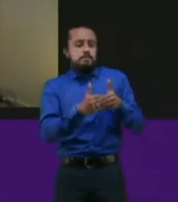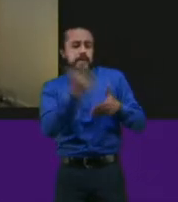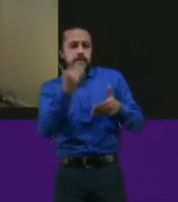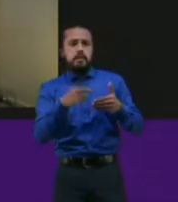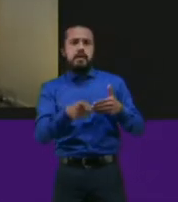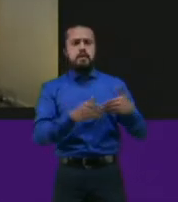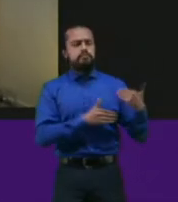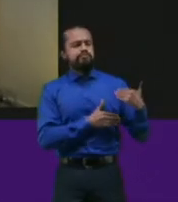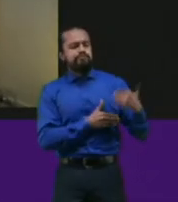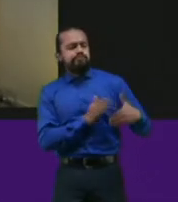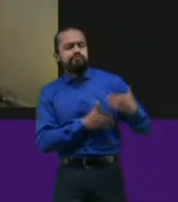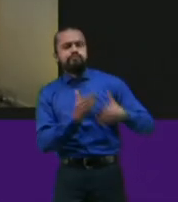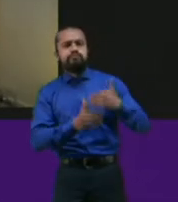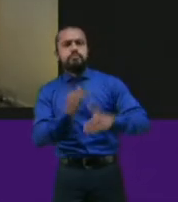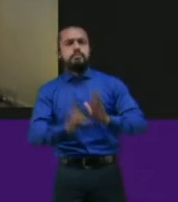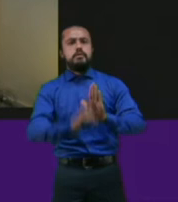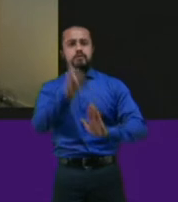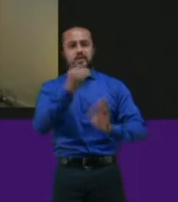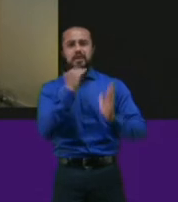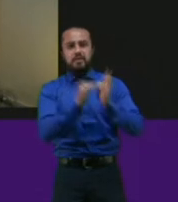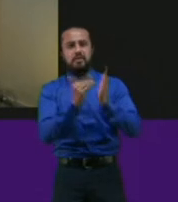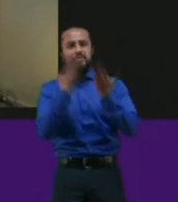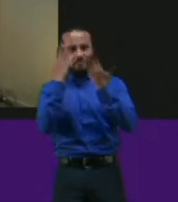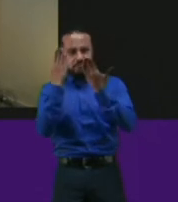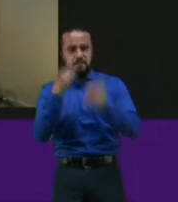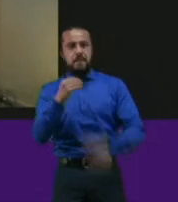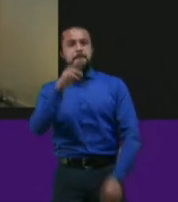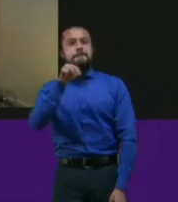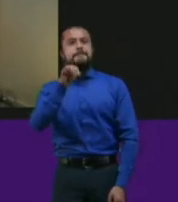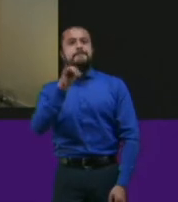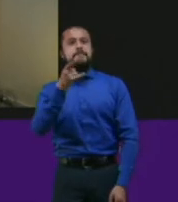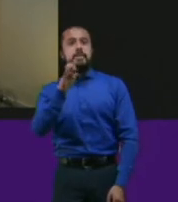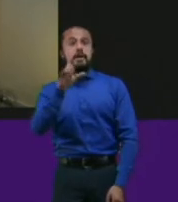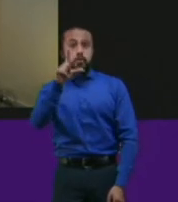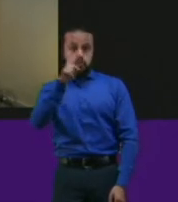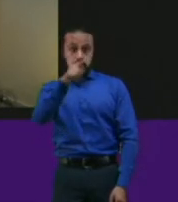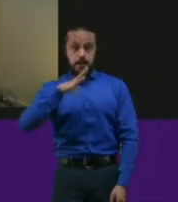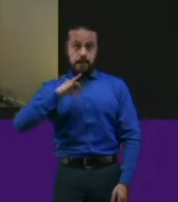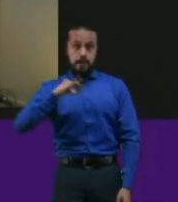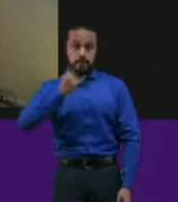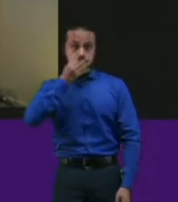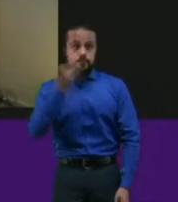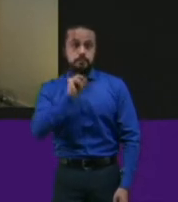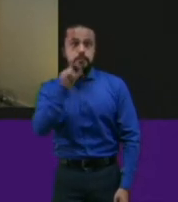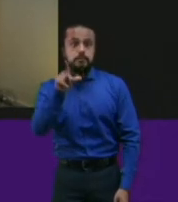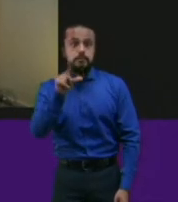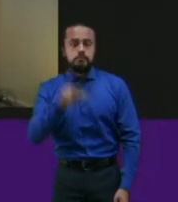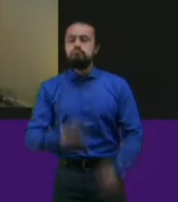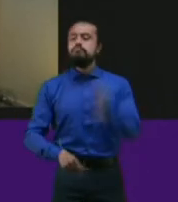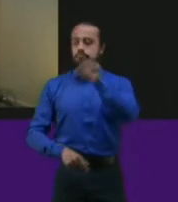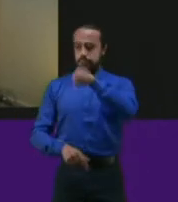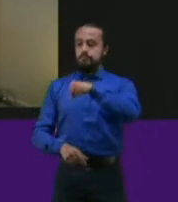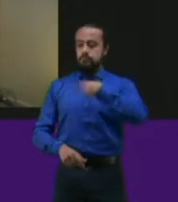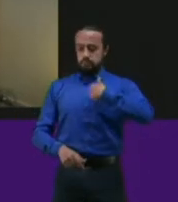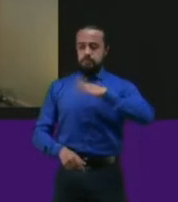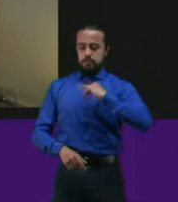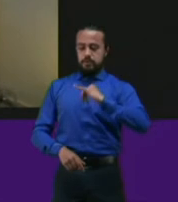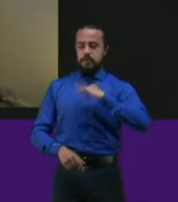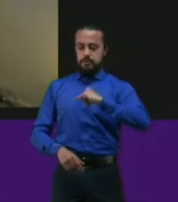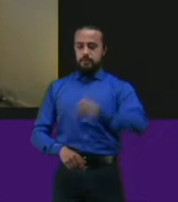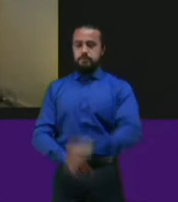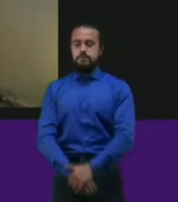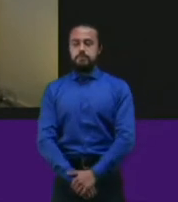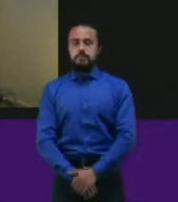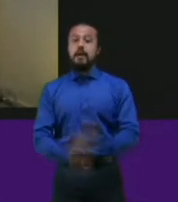desarrollo, como el caso de Miguel. Que Miguel, tú estás en Cali, ¿no? Sí, estoy en Cali. Perfecto, qué